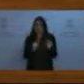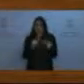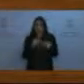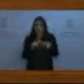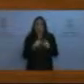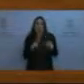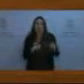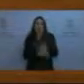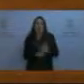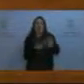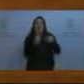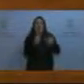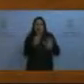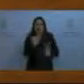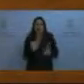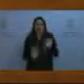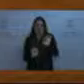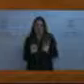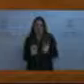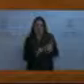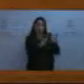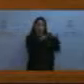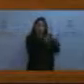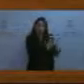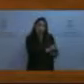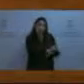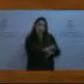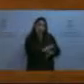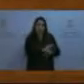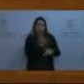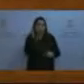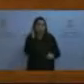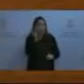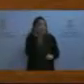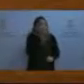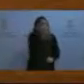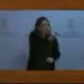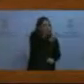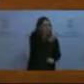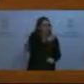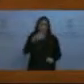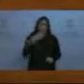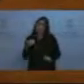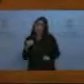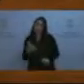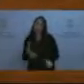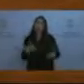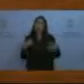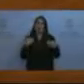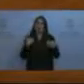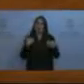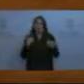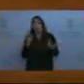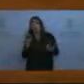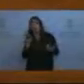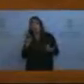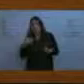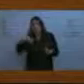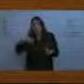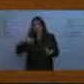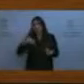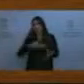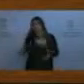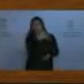el 6%, y esta consejera y su presidente son los responsables, y su presidente o consiente o mira para otro